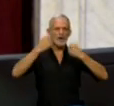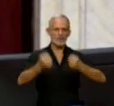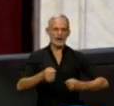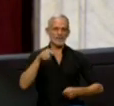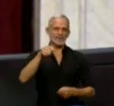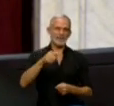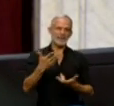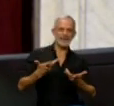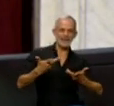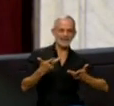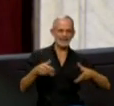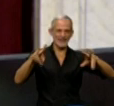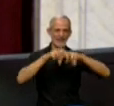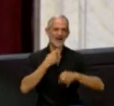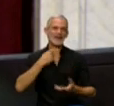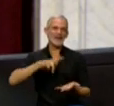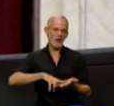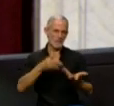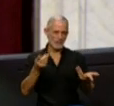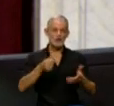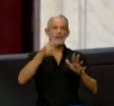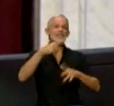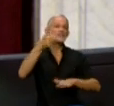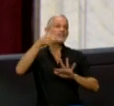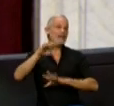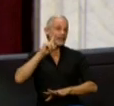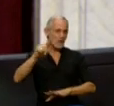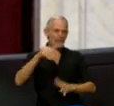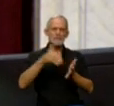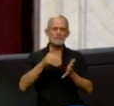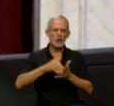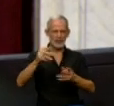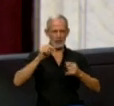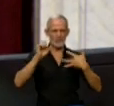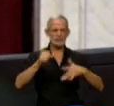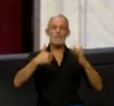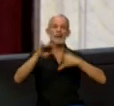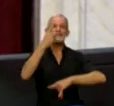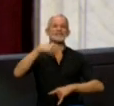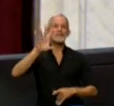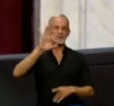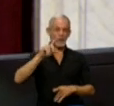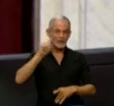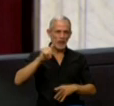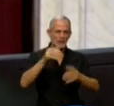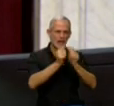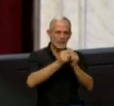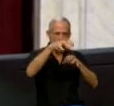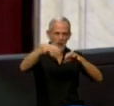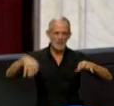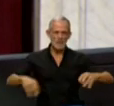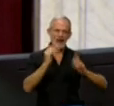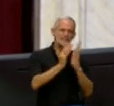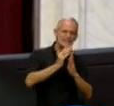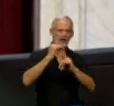nacional de más de 560 mil millones de pesos y más de 150 mil pymes entre pymes